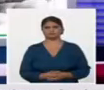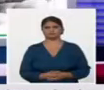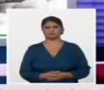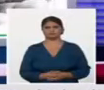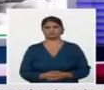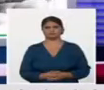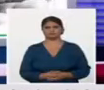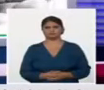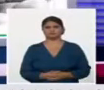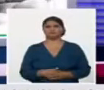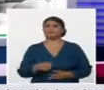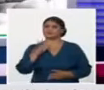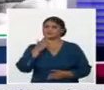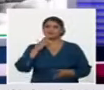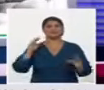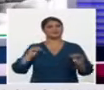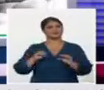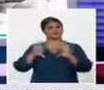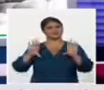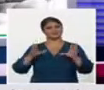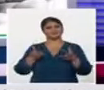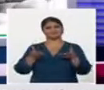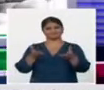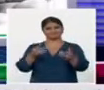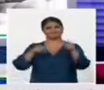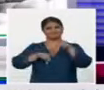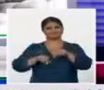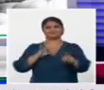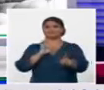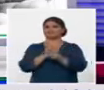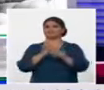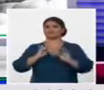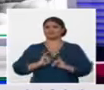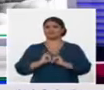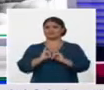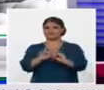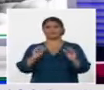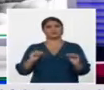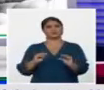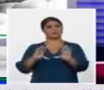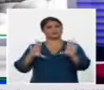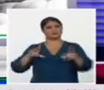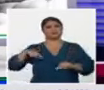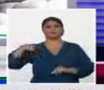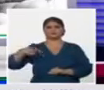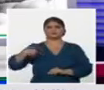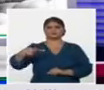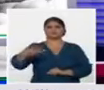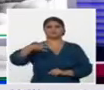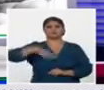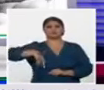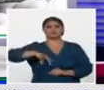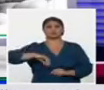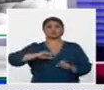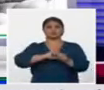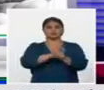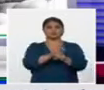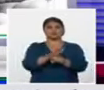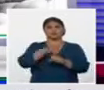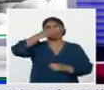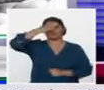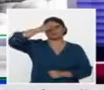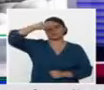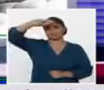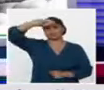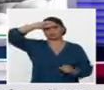Buenos días, bienvenido a este espacio que lleva a usted en cada mañana una actualización sobre el comportamiento de la COVID-19 en Cuba y el resto del mundo.